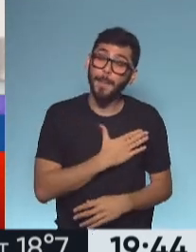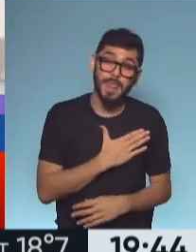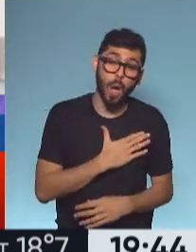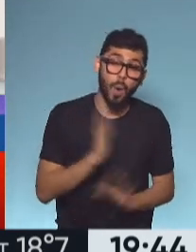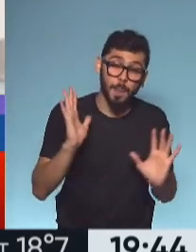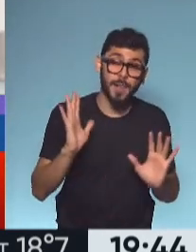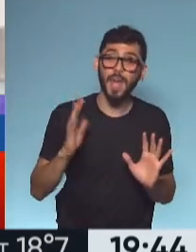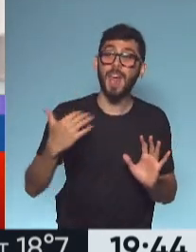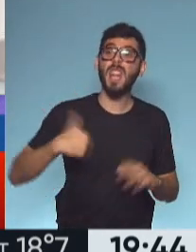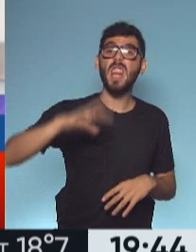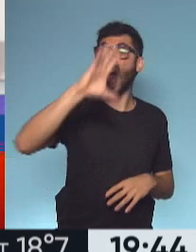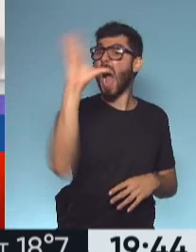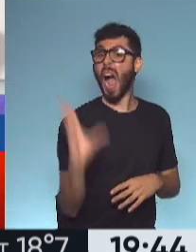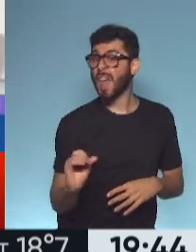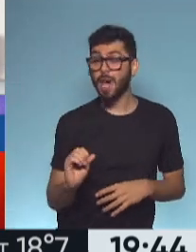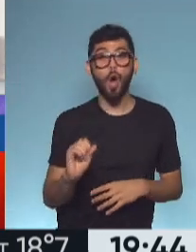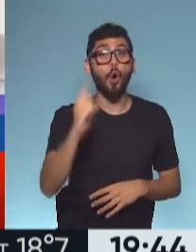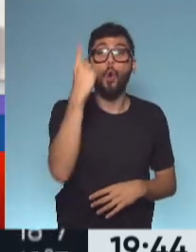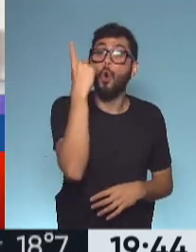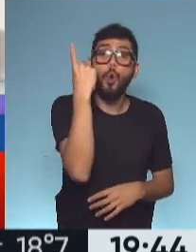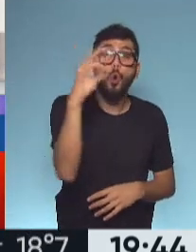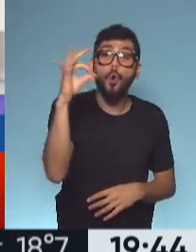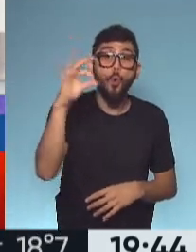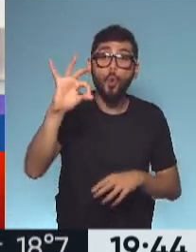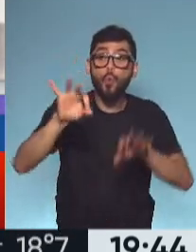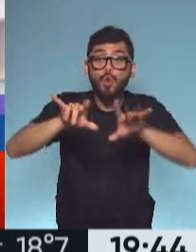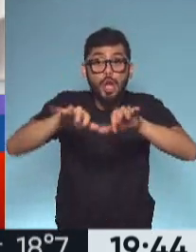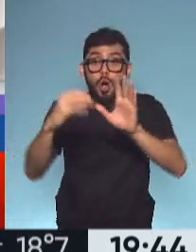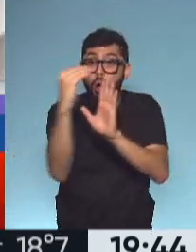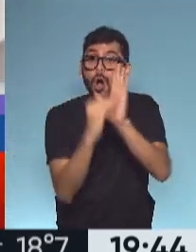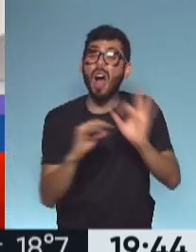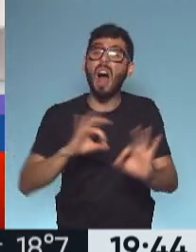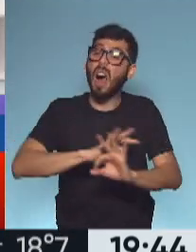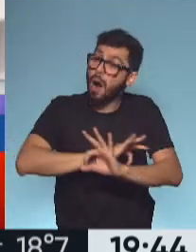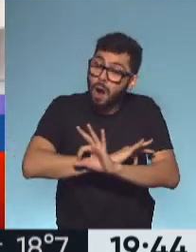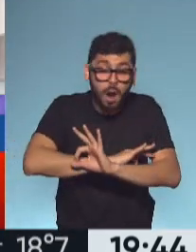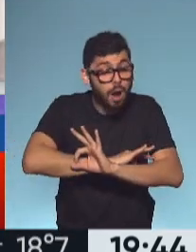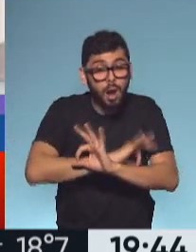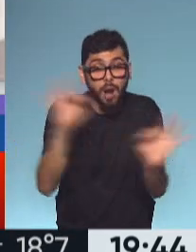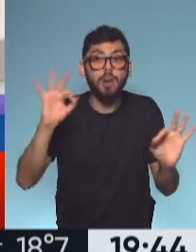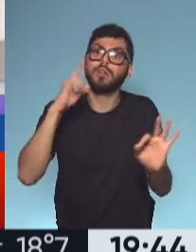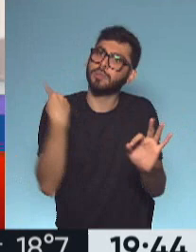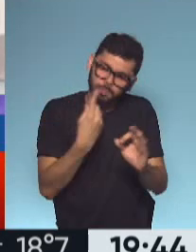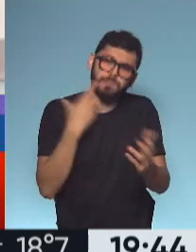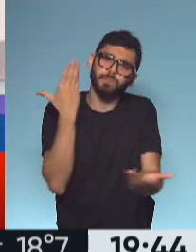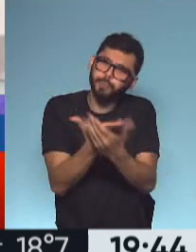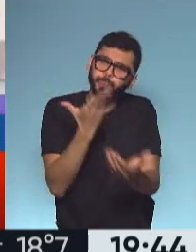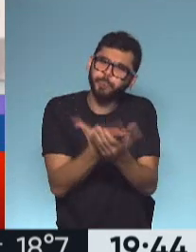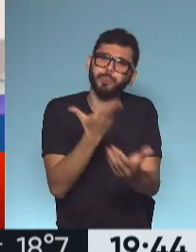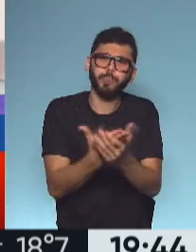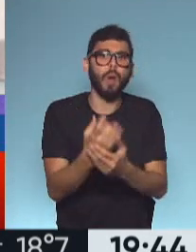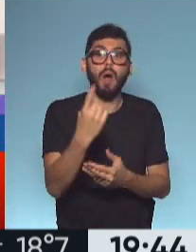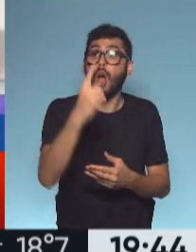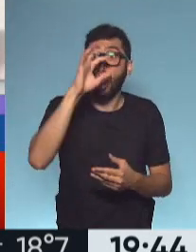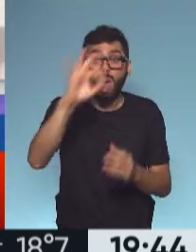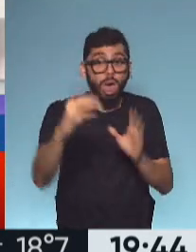el territorio argentino que no ha cargado la información en esta plataforma, a pesar de los reiterados pedidos, es la ciudad de